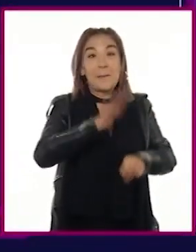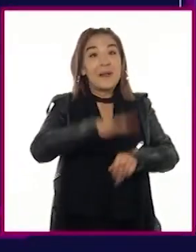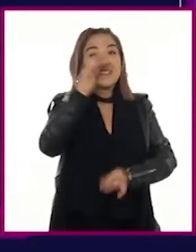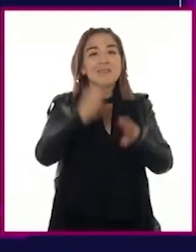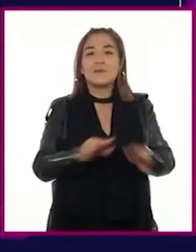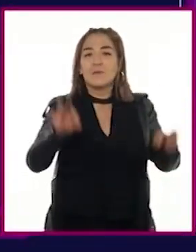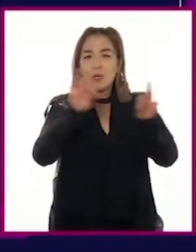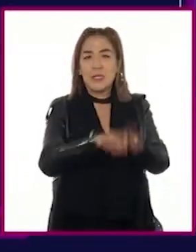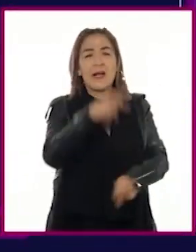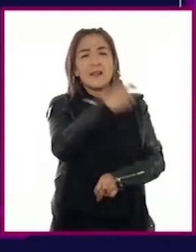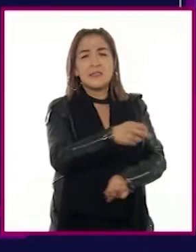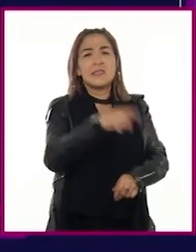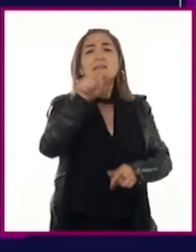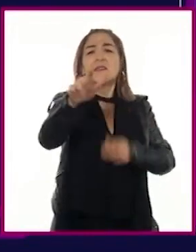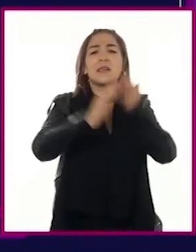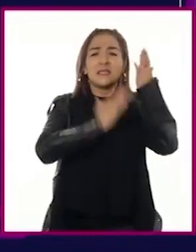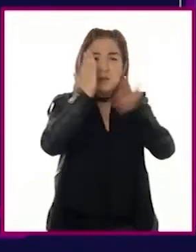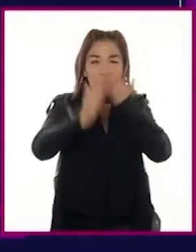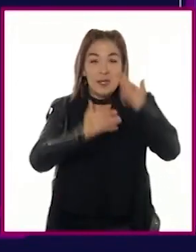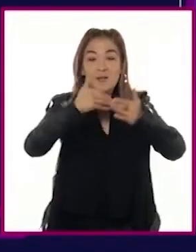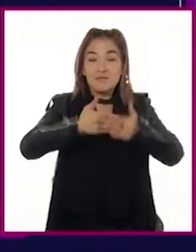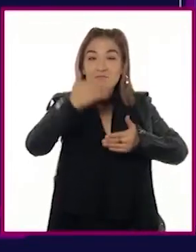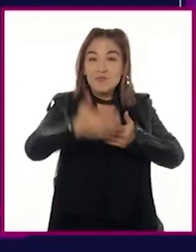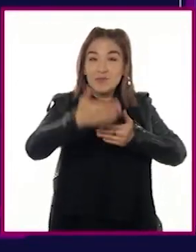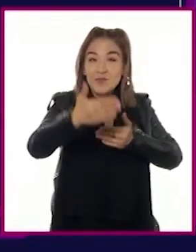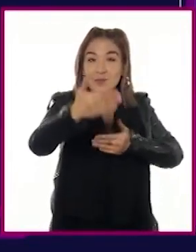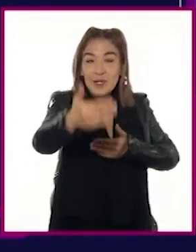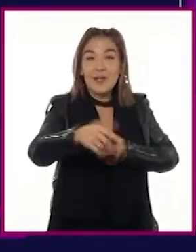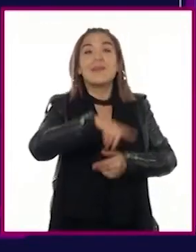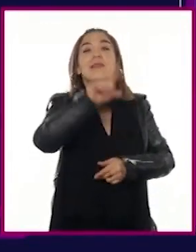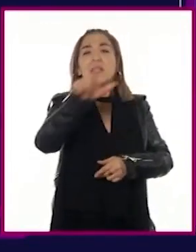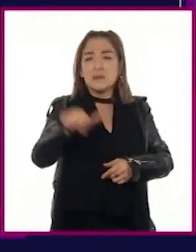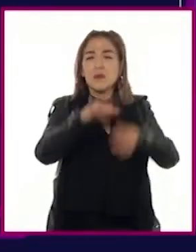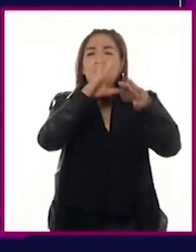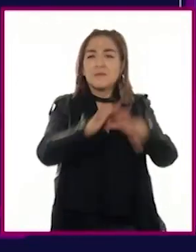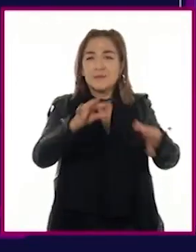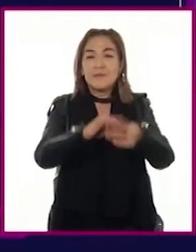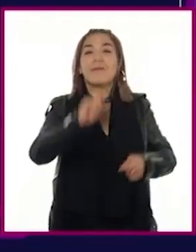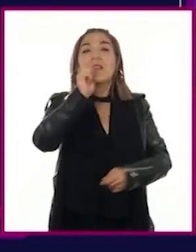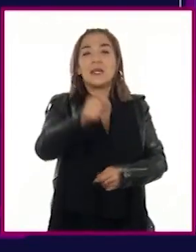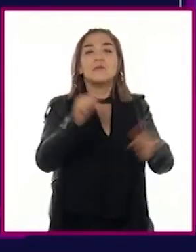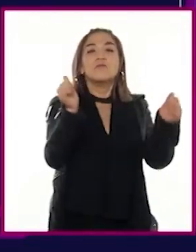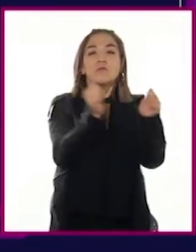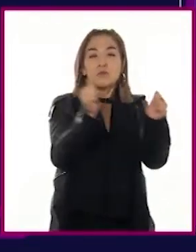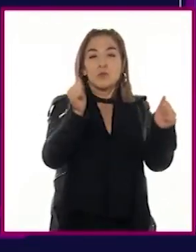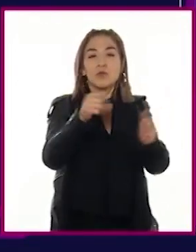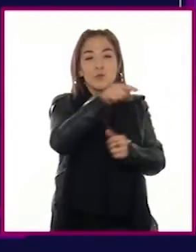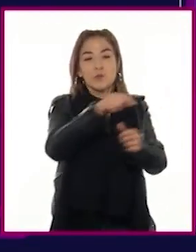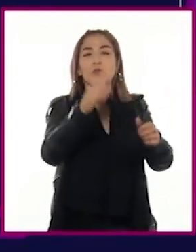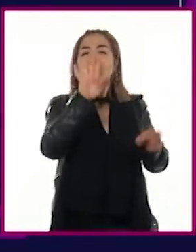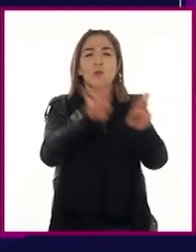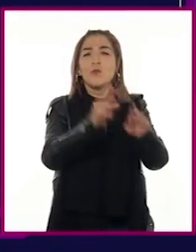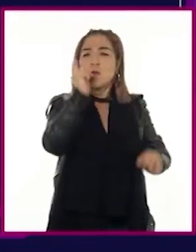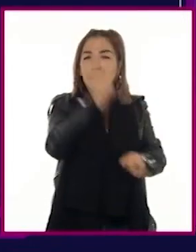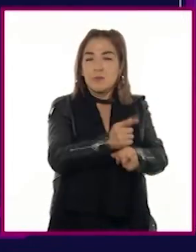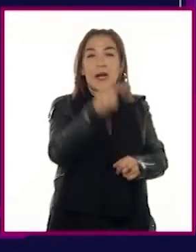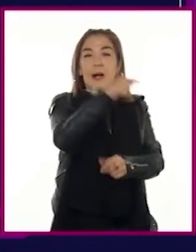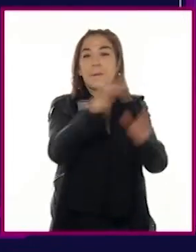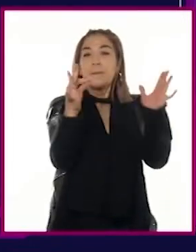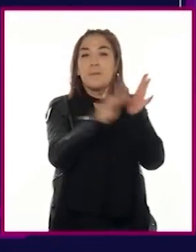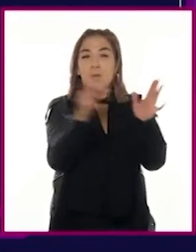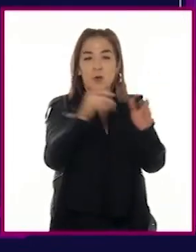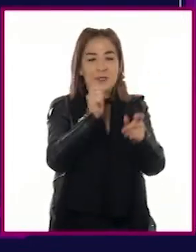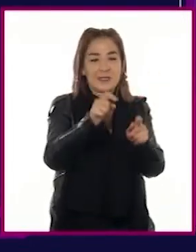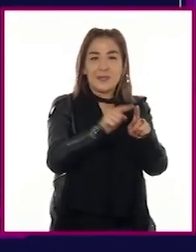modo, en los grados escolares posteriores, el segmento de recta se identifica en cada lado de un polígono. Este puede